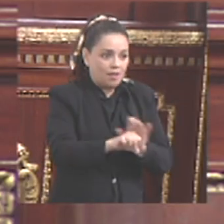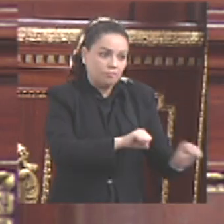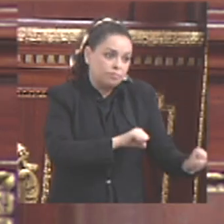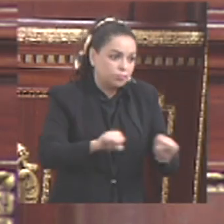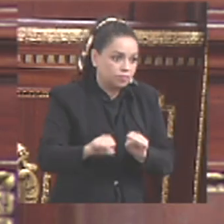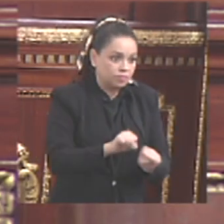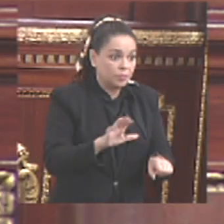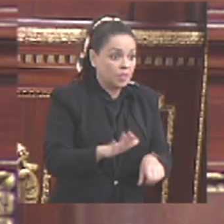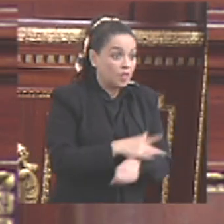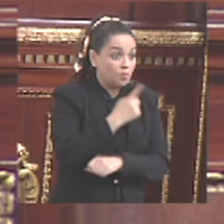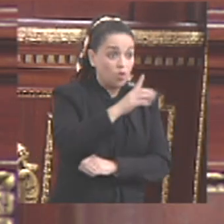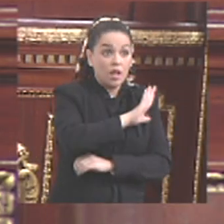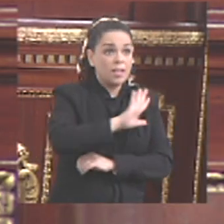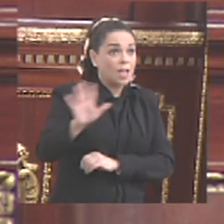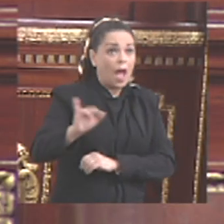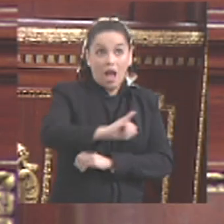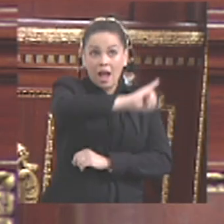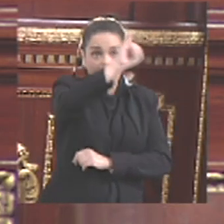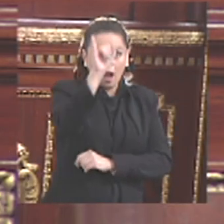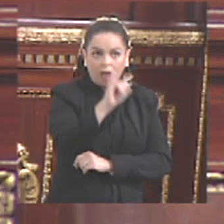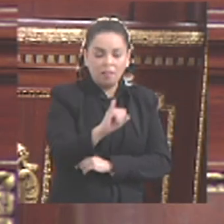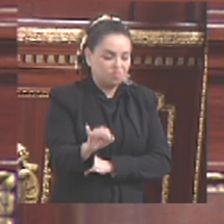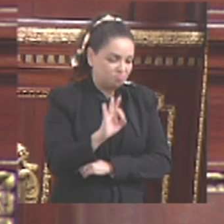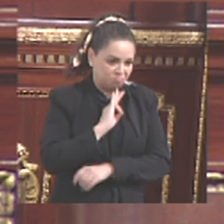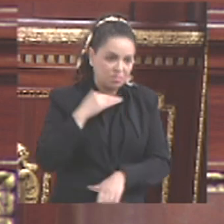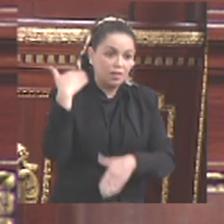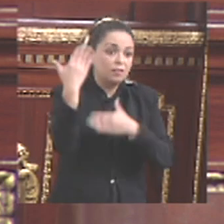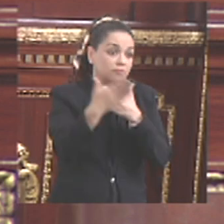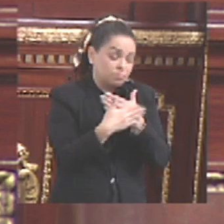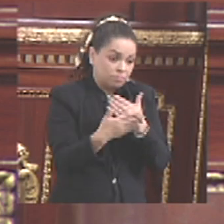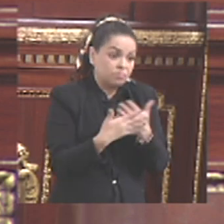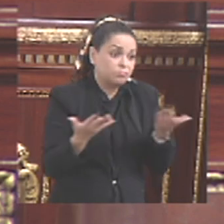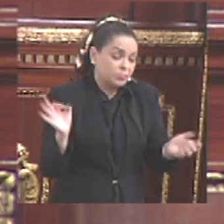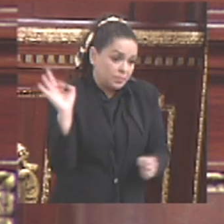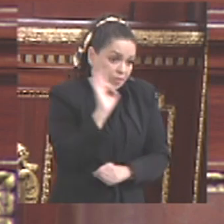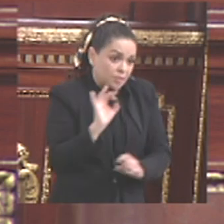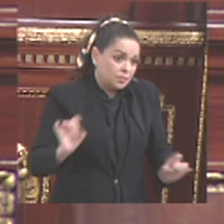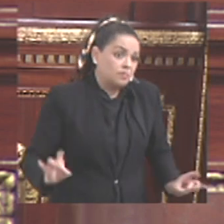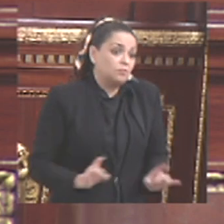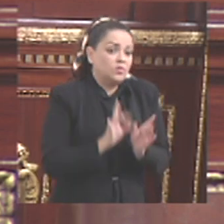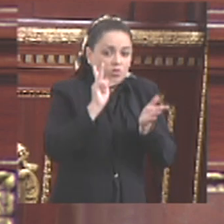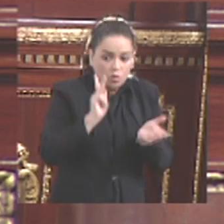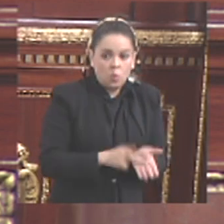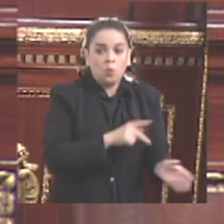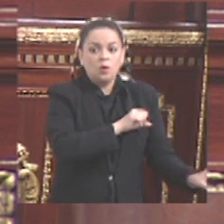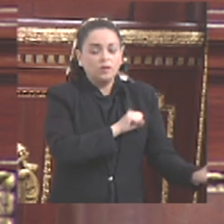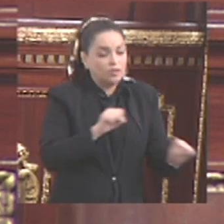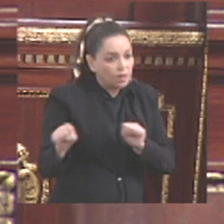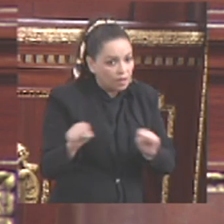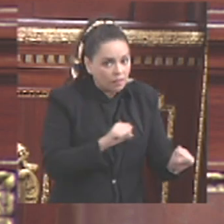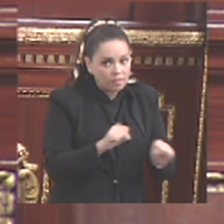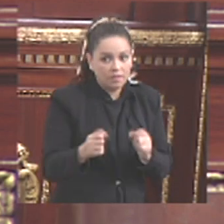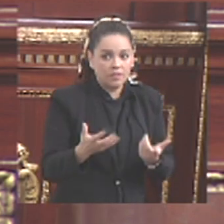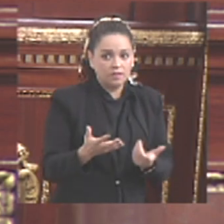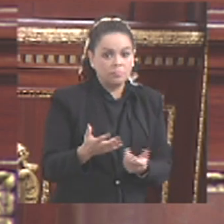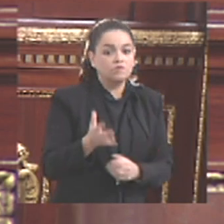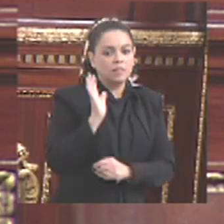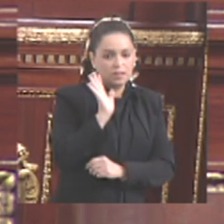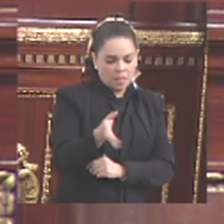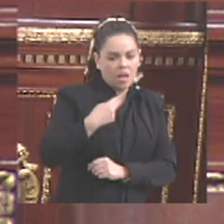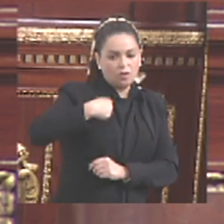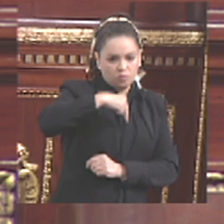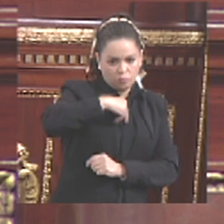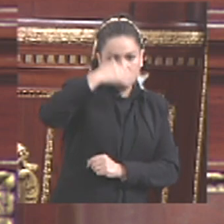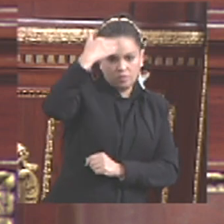exentos de volver a vivir una catástrofe natural como las ya vividas. Sabemos que la naturaleza puede actuar en cualquier momento, así